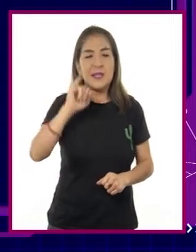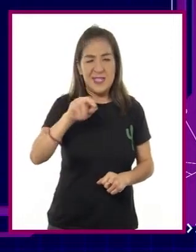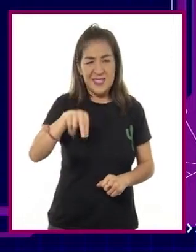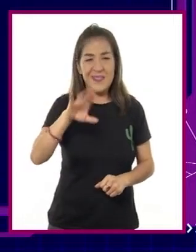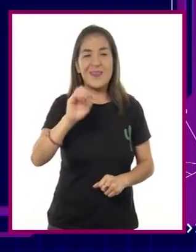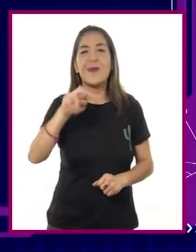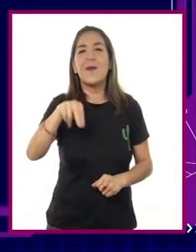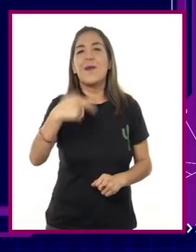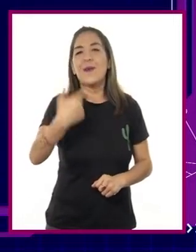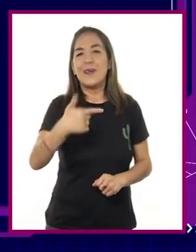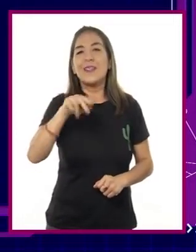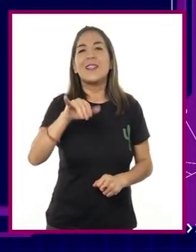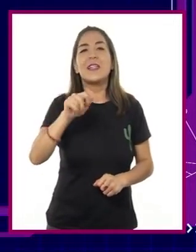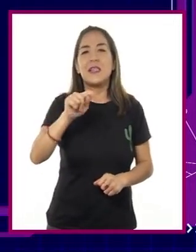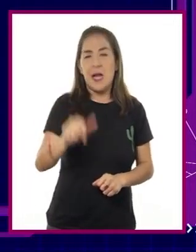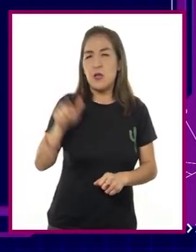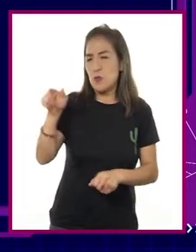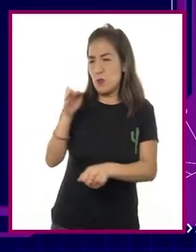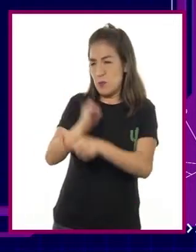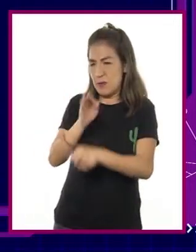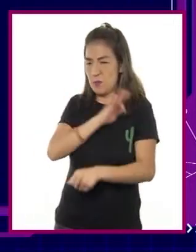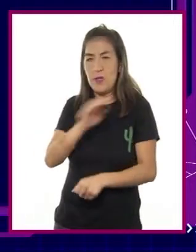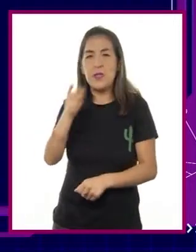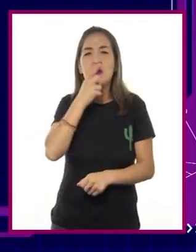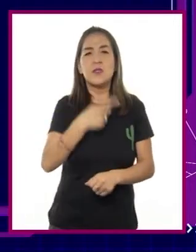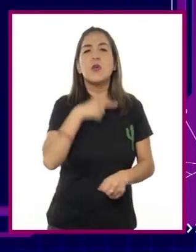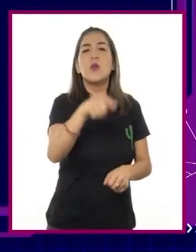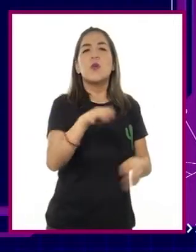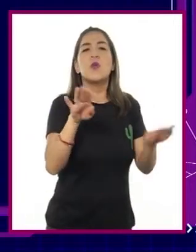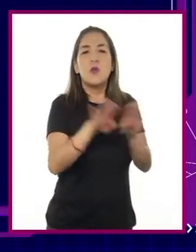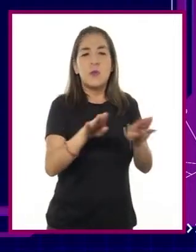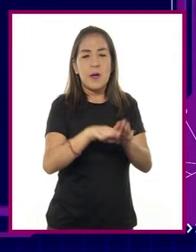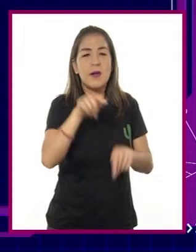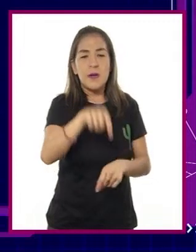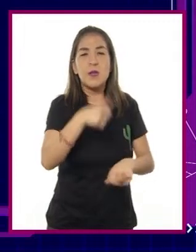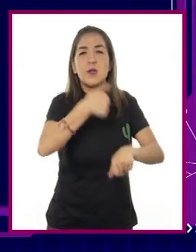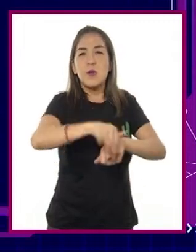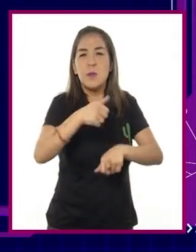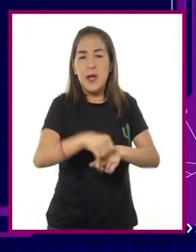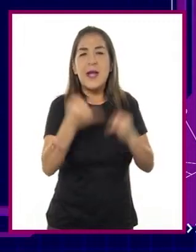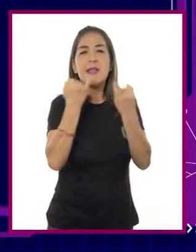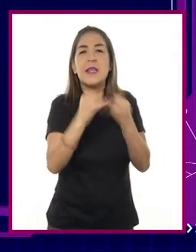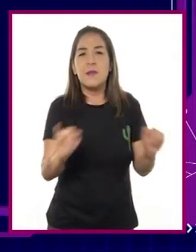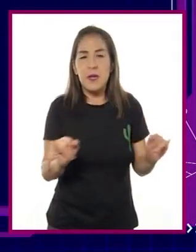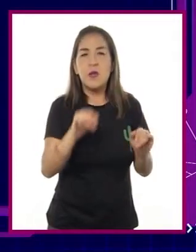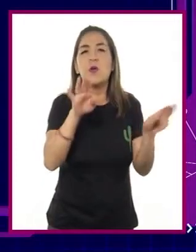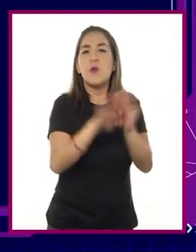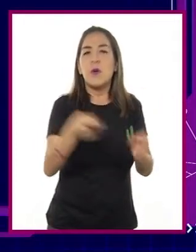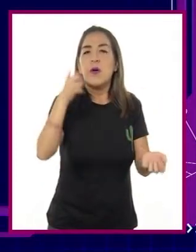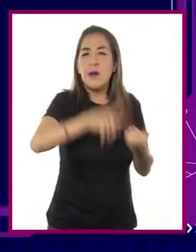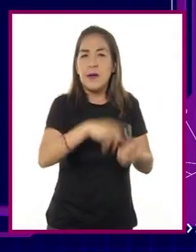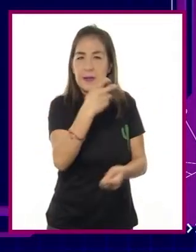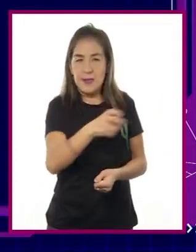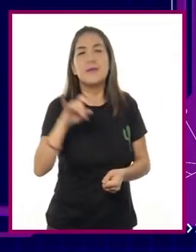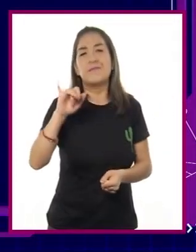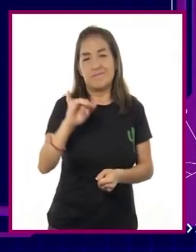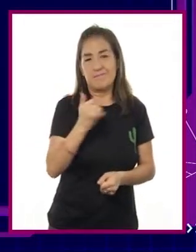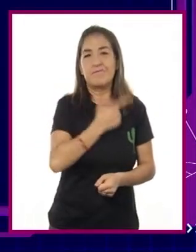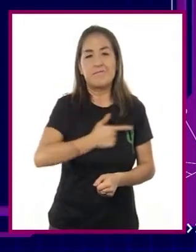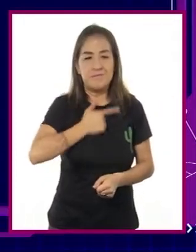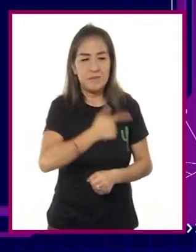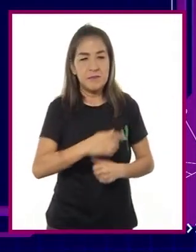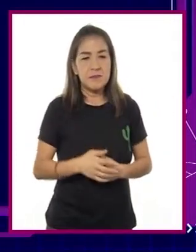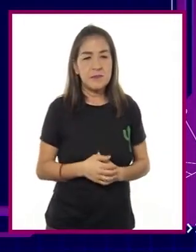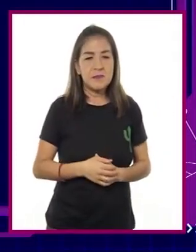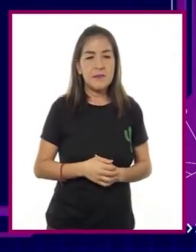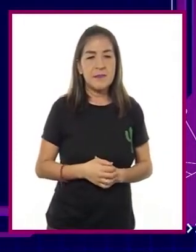¿podrías ayudarme a indicar en este ejemplo los coeficientes y los términos independientes o constantes? Con gusto, maestra. La